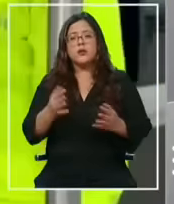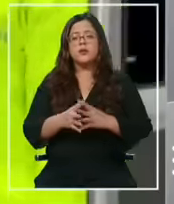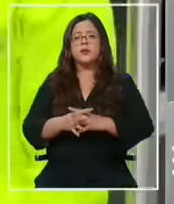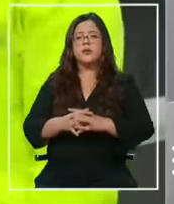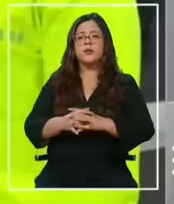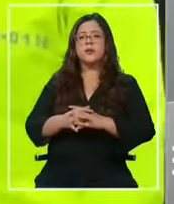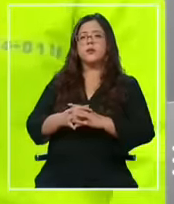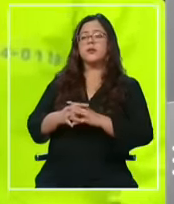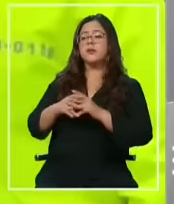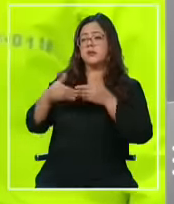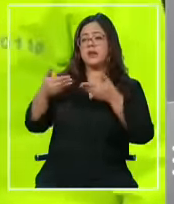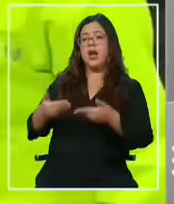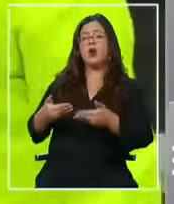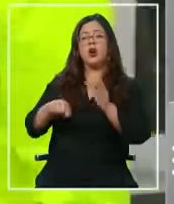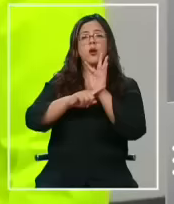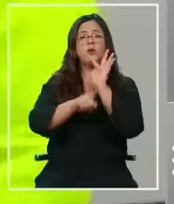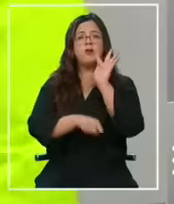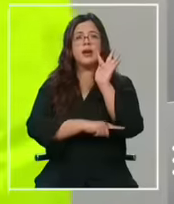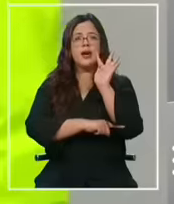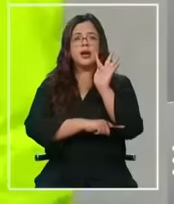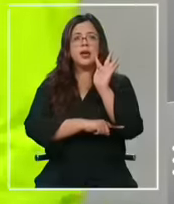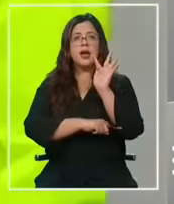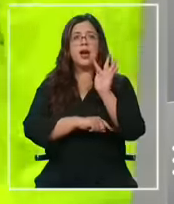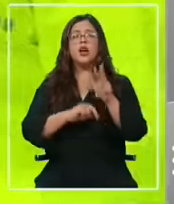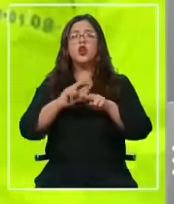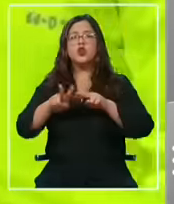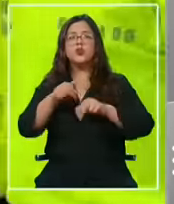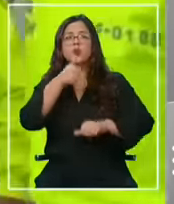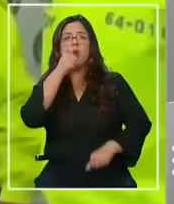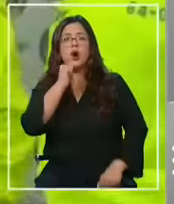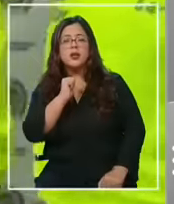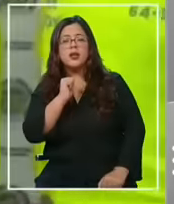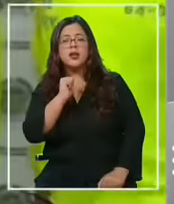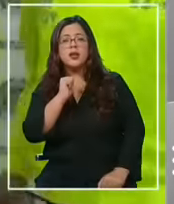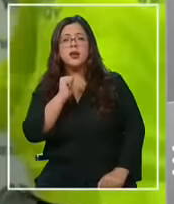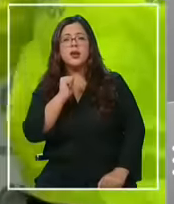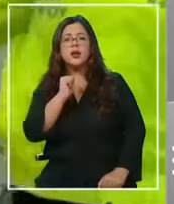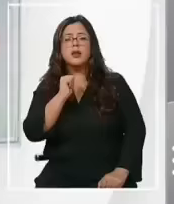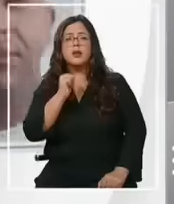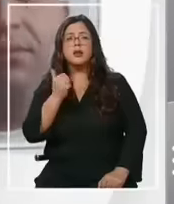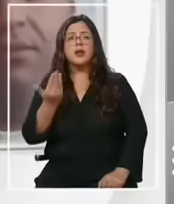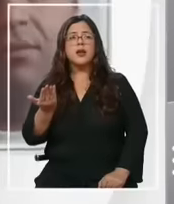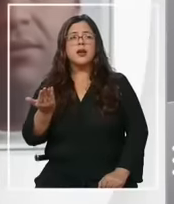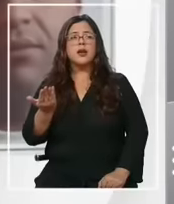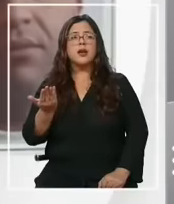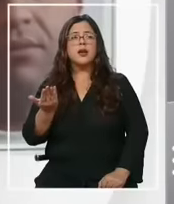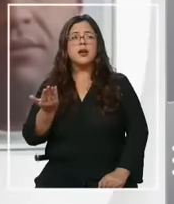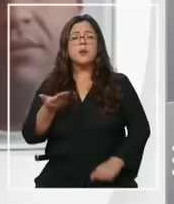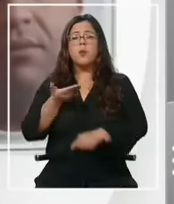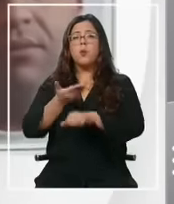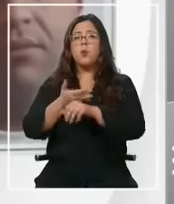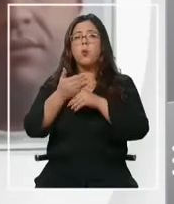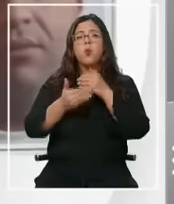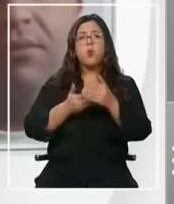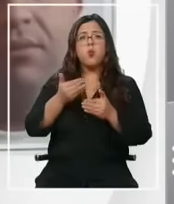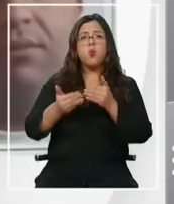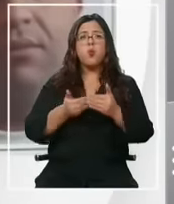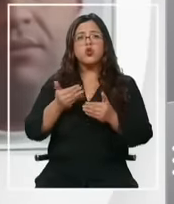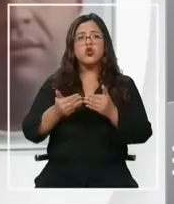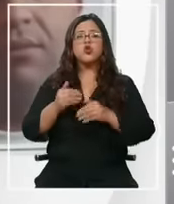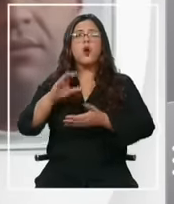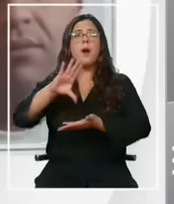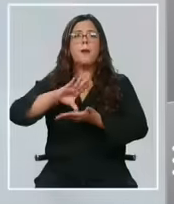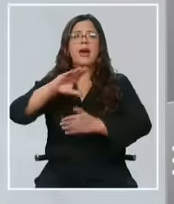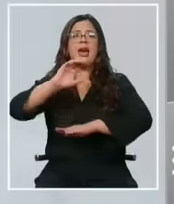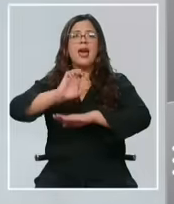Mire, por el momento nosotros como fiscalía, lo que hicimos ayer en un día es pedirlo todo el proceso a